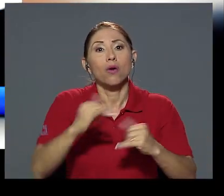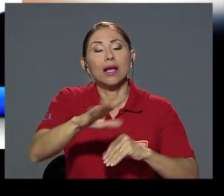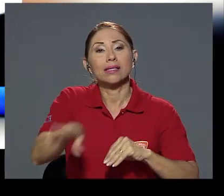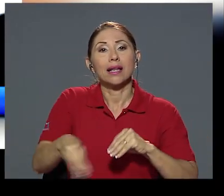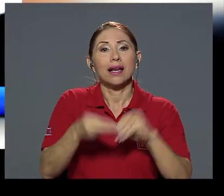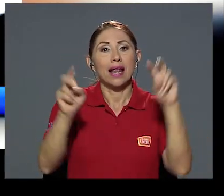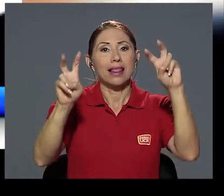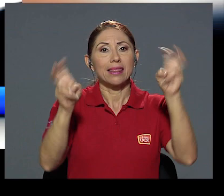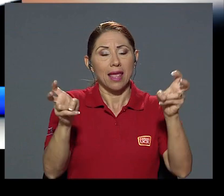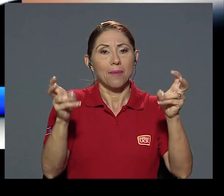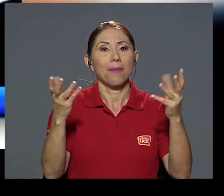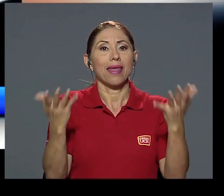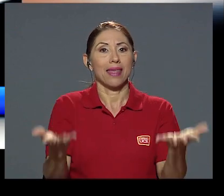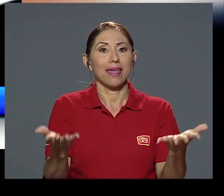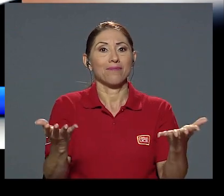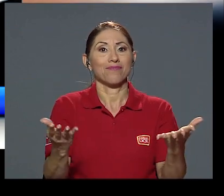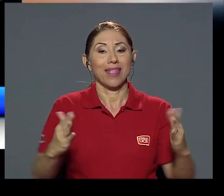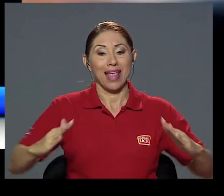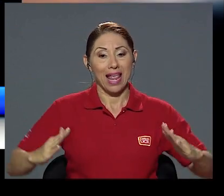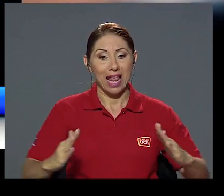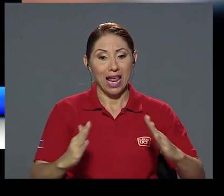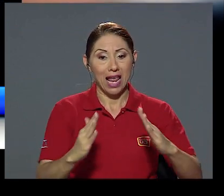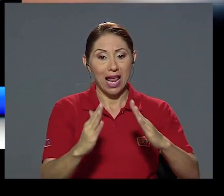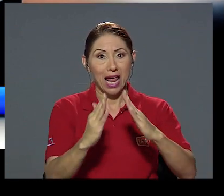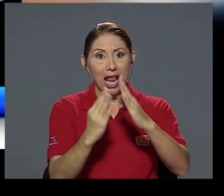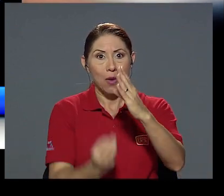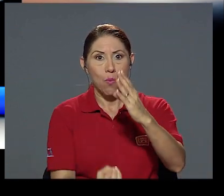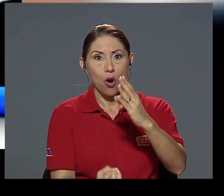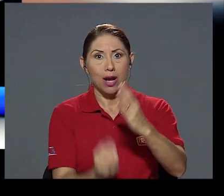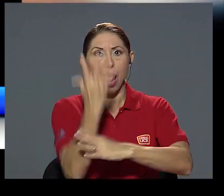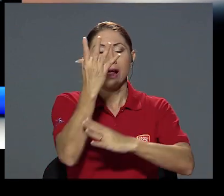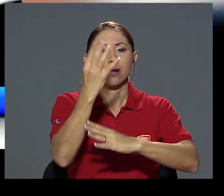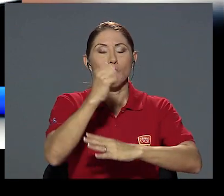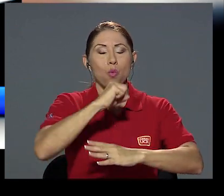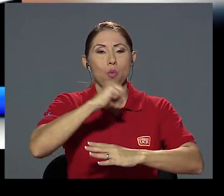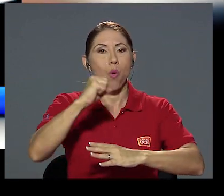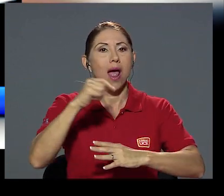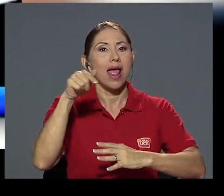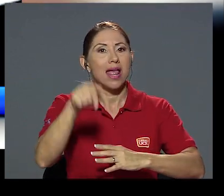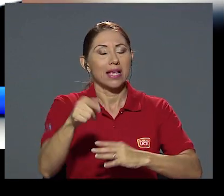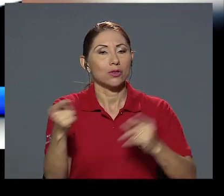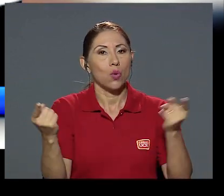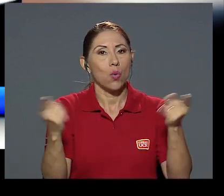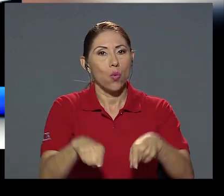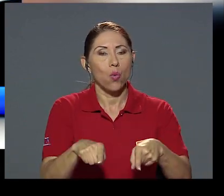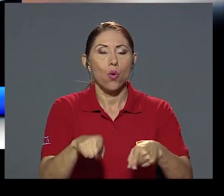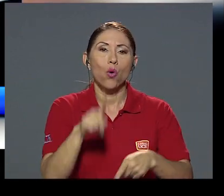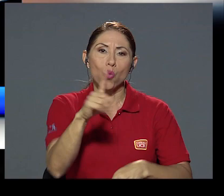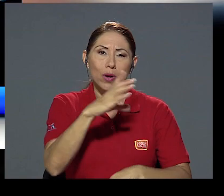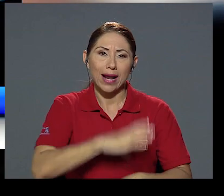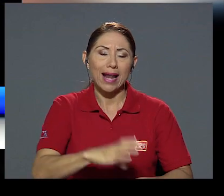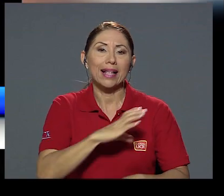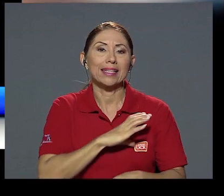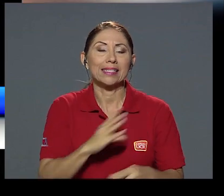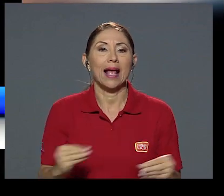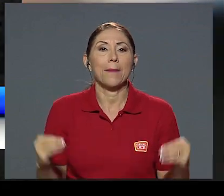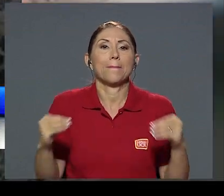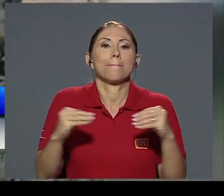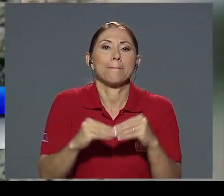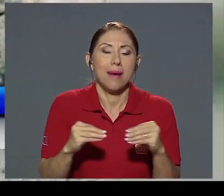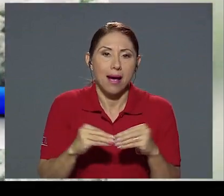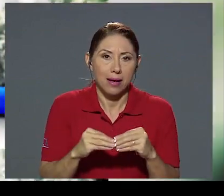tema de la explosión del volcán, que sin lugar a dudas genera un elemento